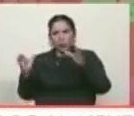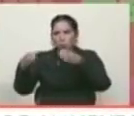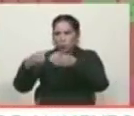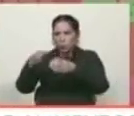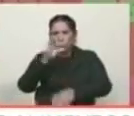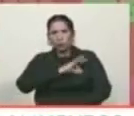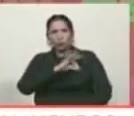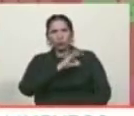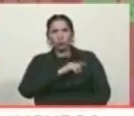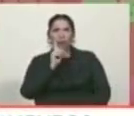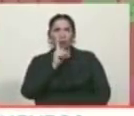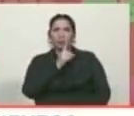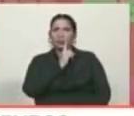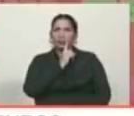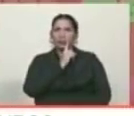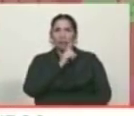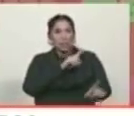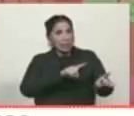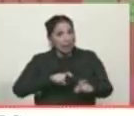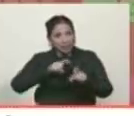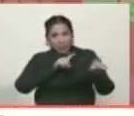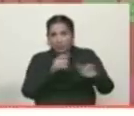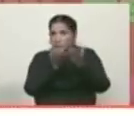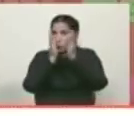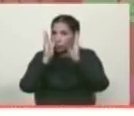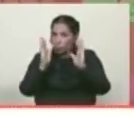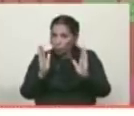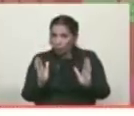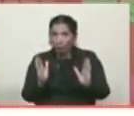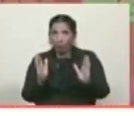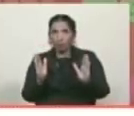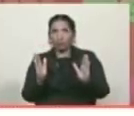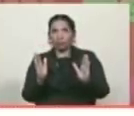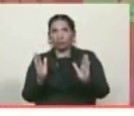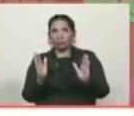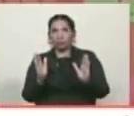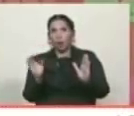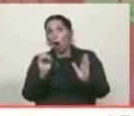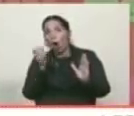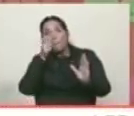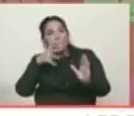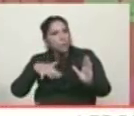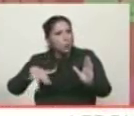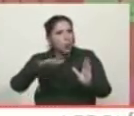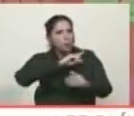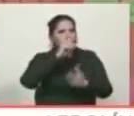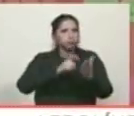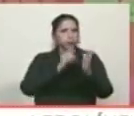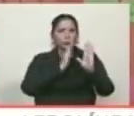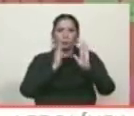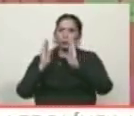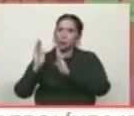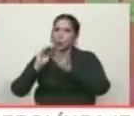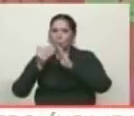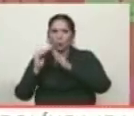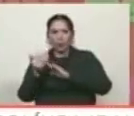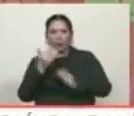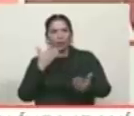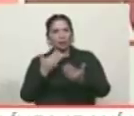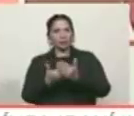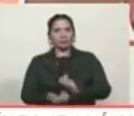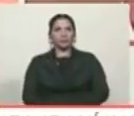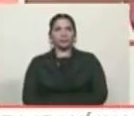llámense campesinos, estudiantes, pueblo en general, organizado en las comunidades? Gracias.